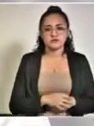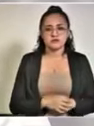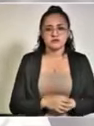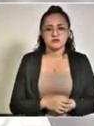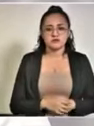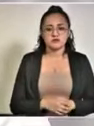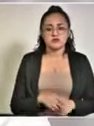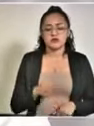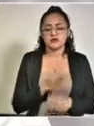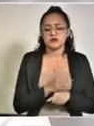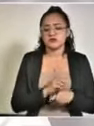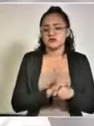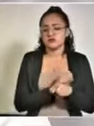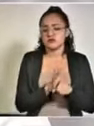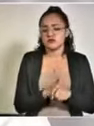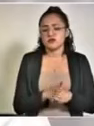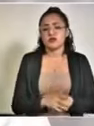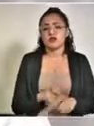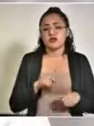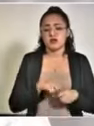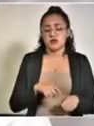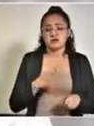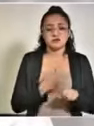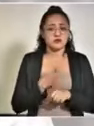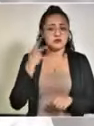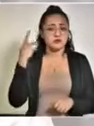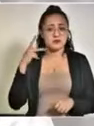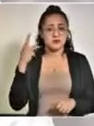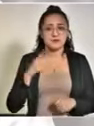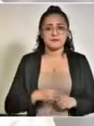del coronavirus en nuestro estado.